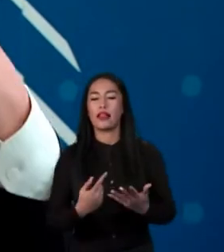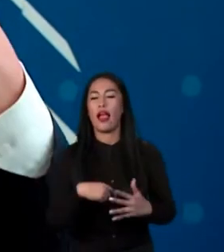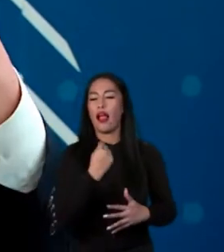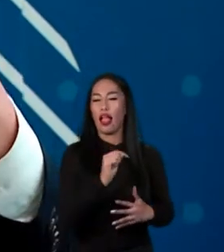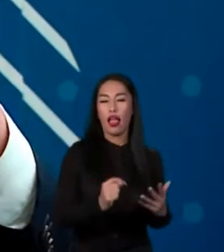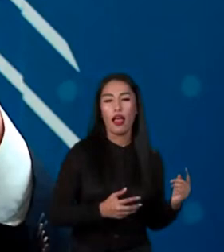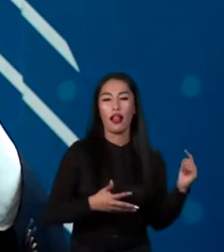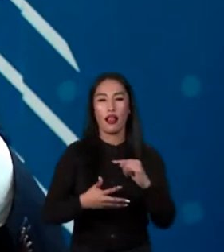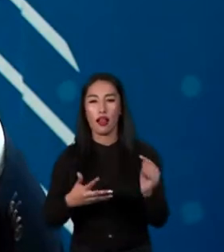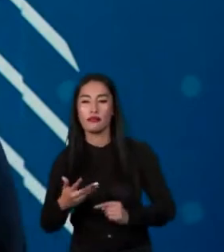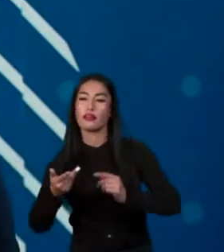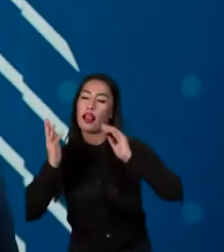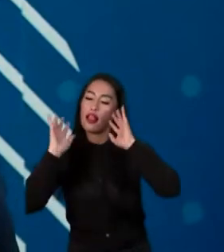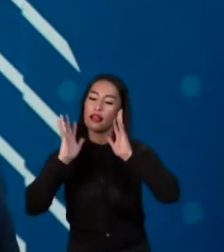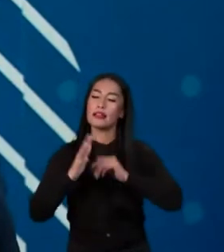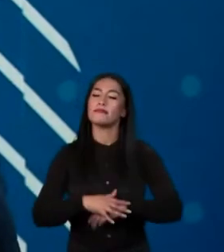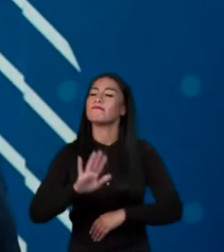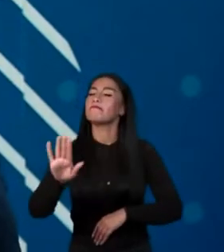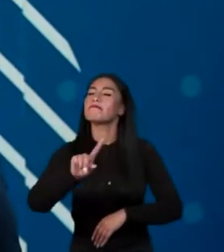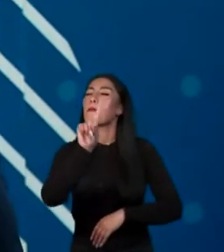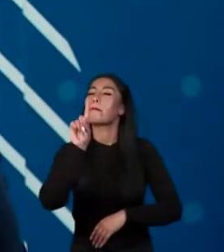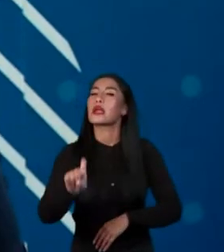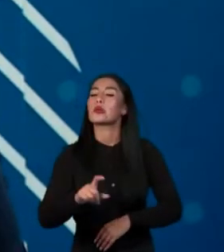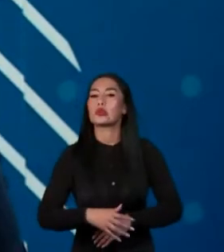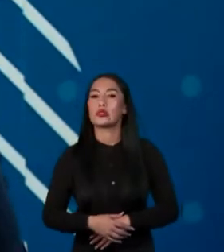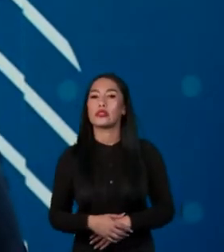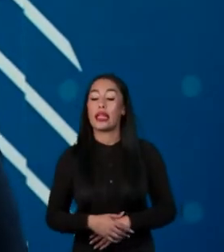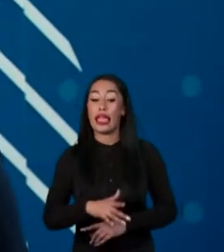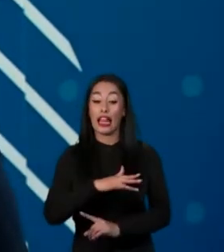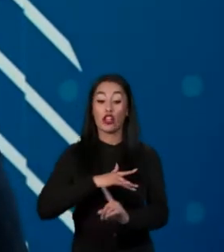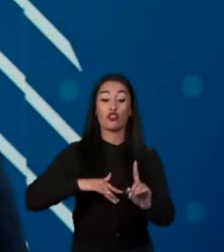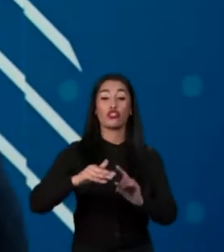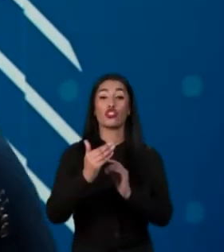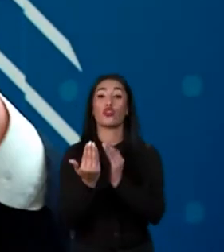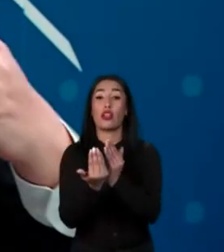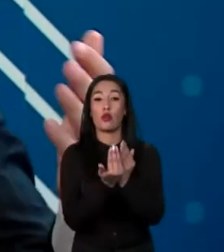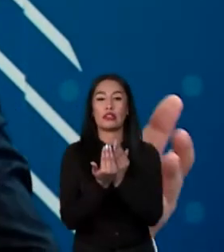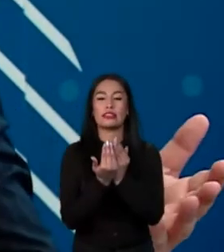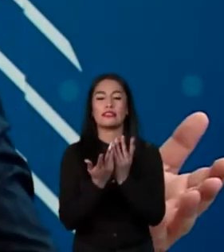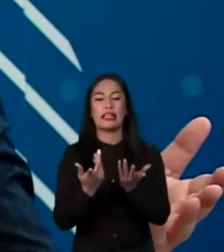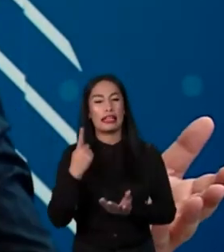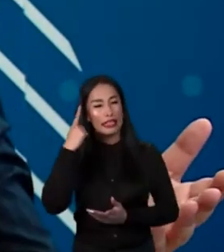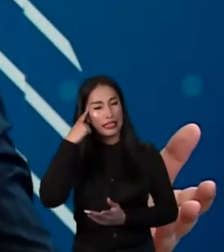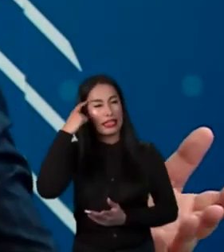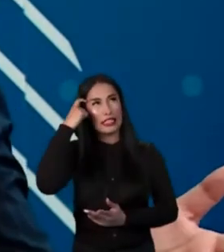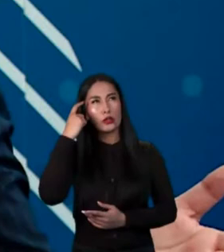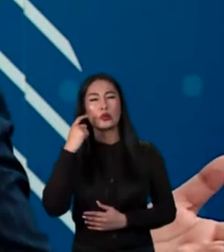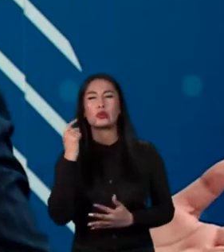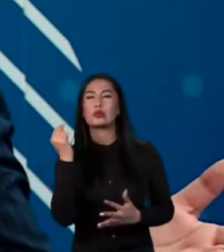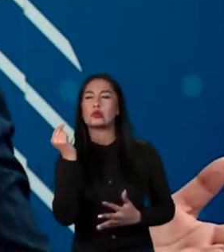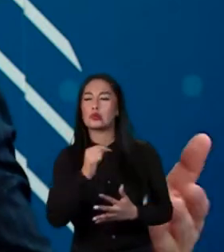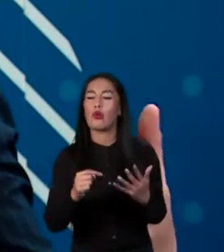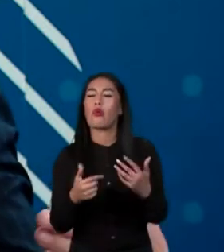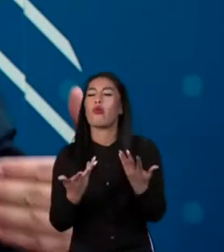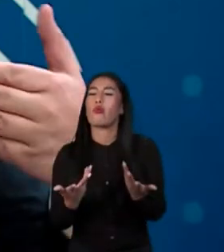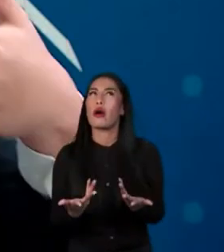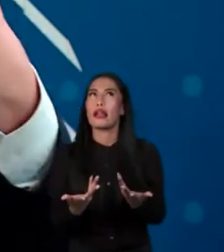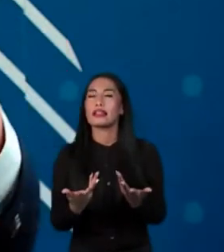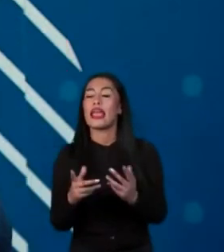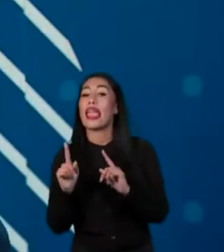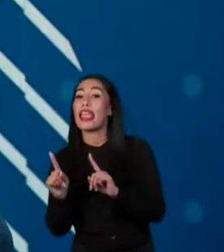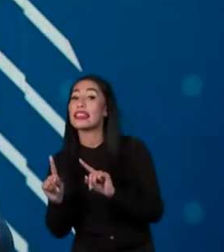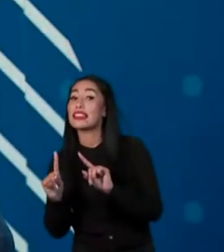esos derroteros que el sector tiene para potenciar no sólo la normatividad vigente sino que